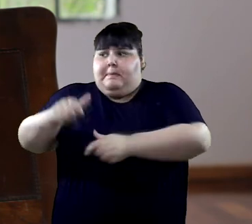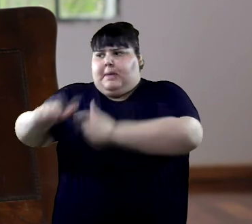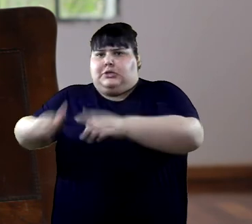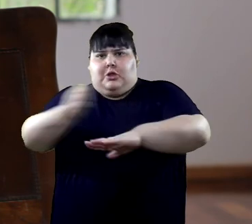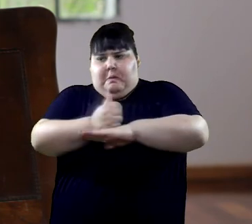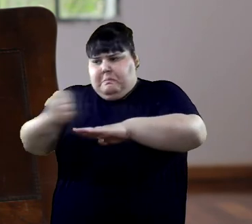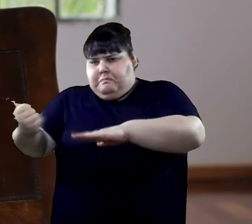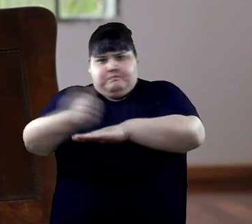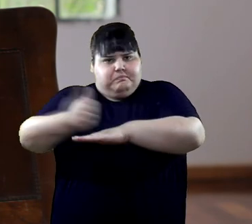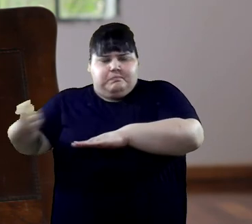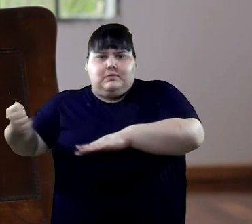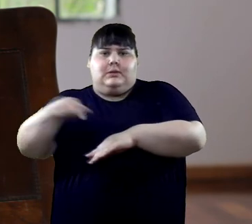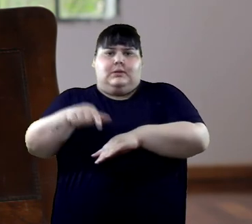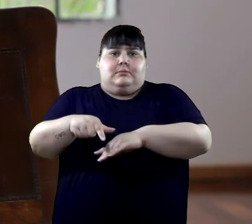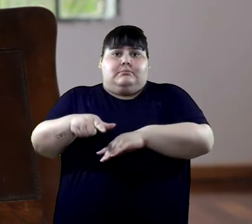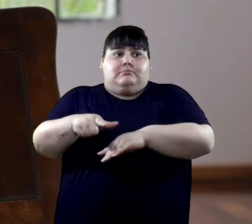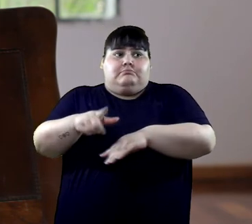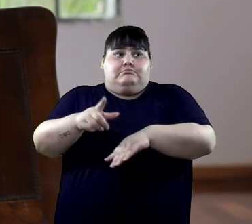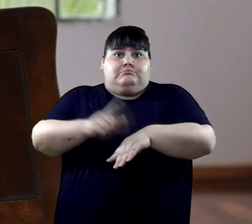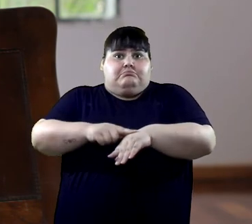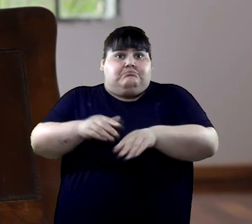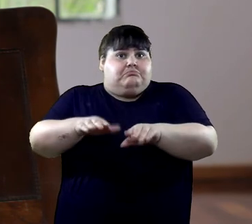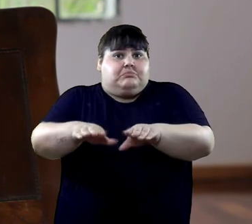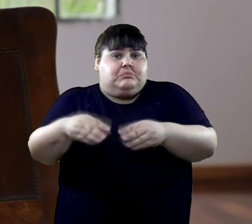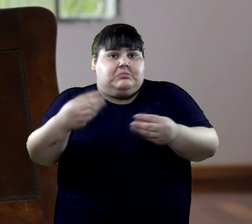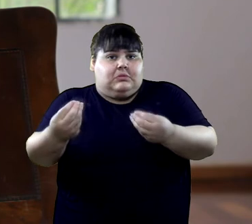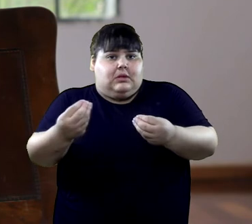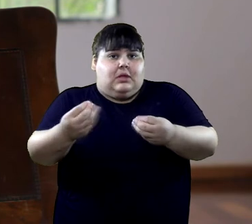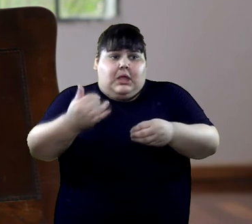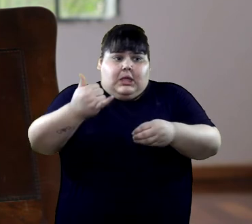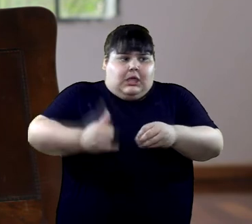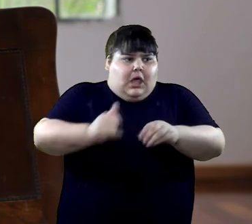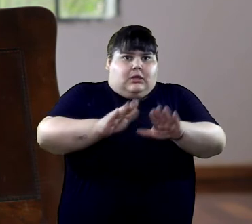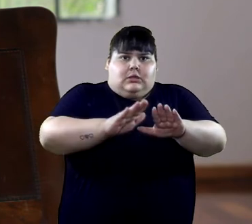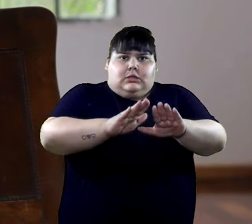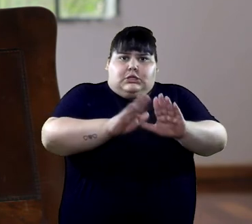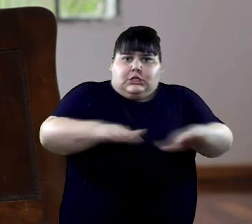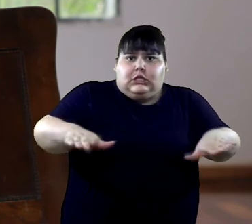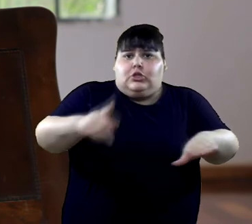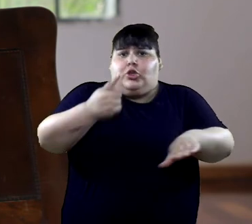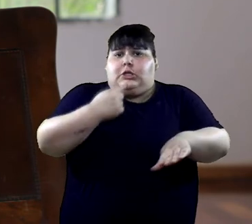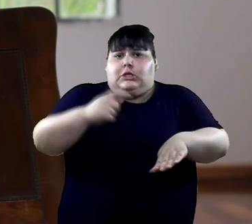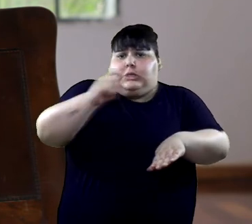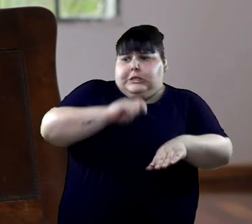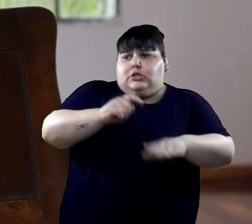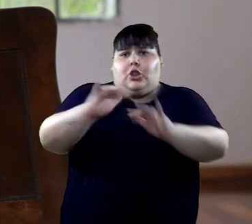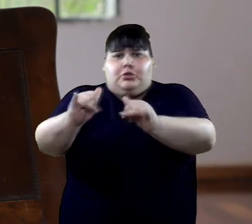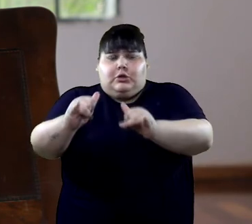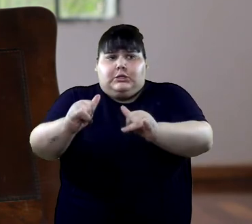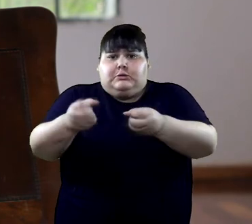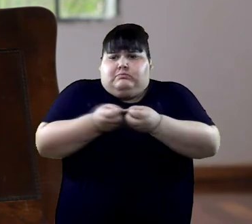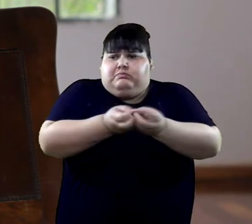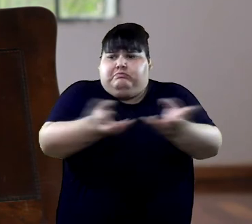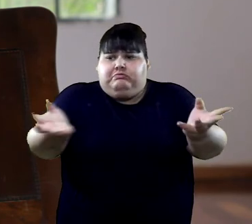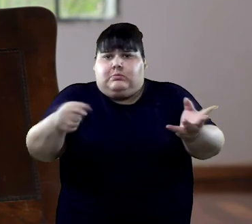personas, y hay todo un transitar de adolescentes, de niñas y de niños que no